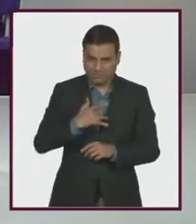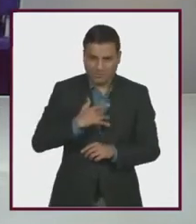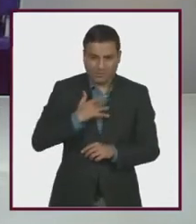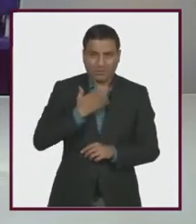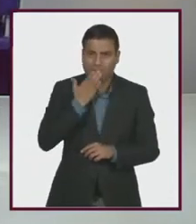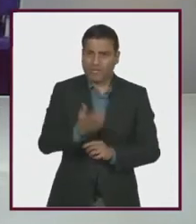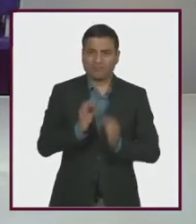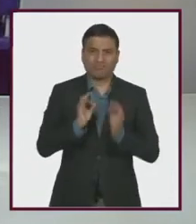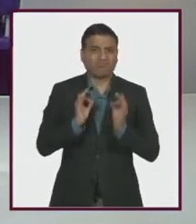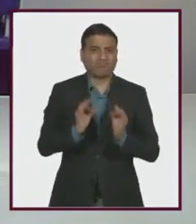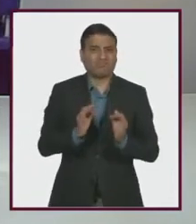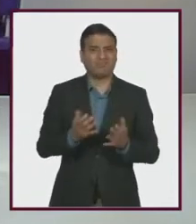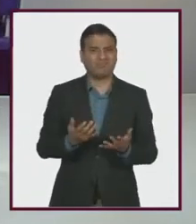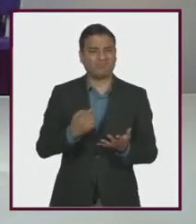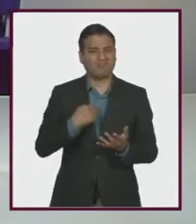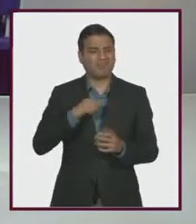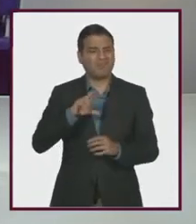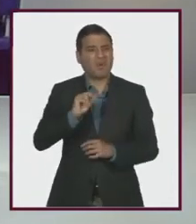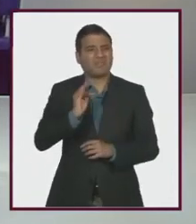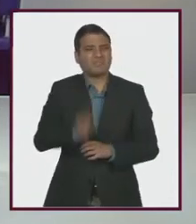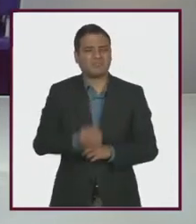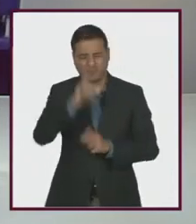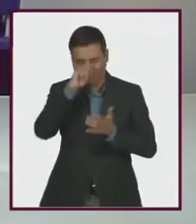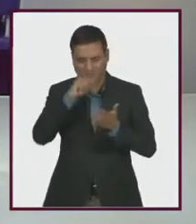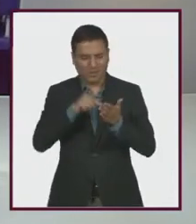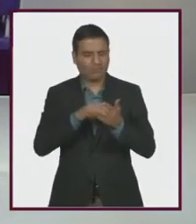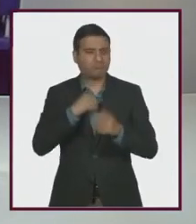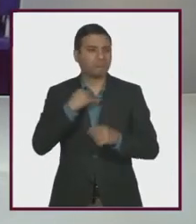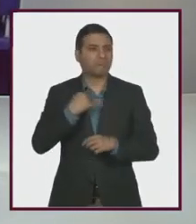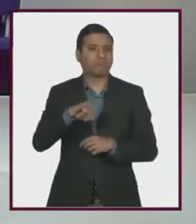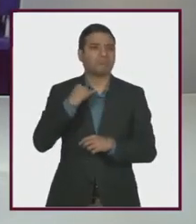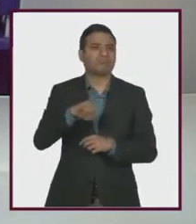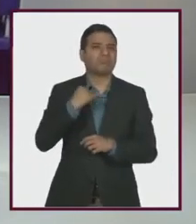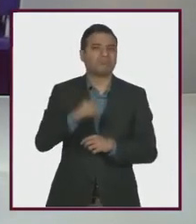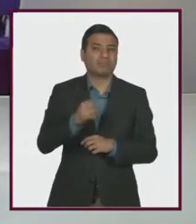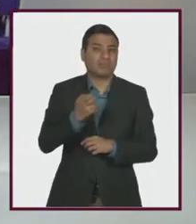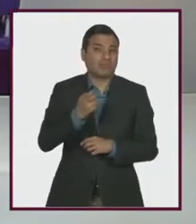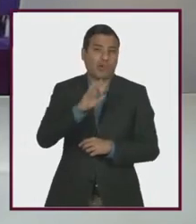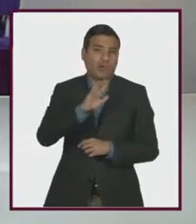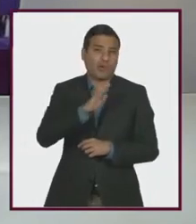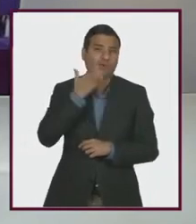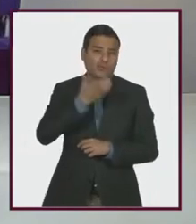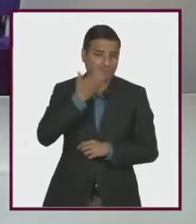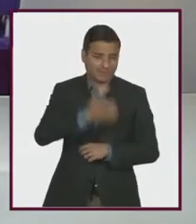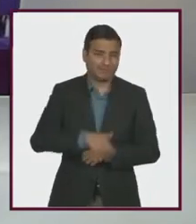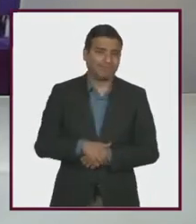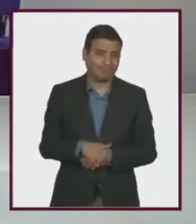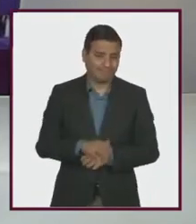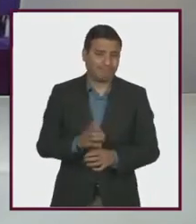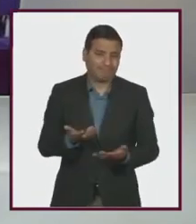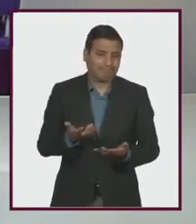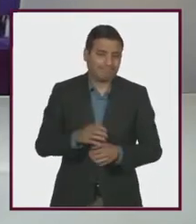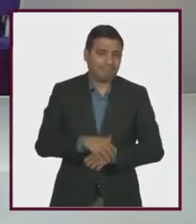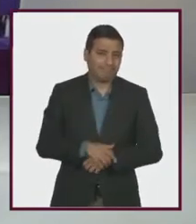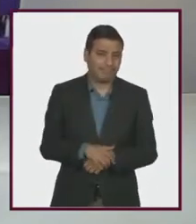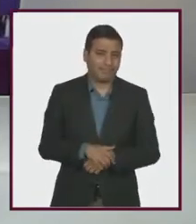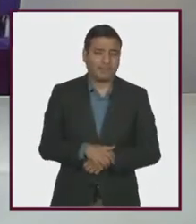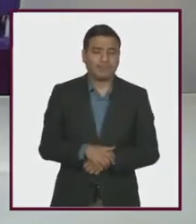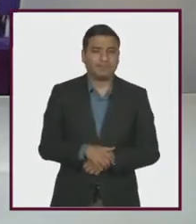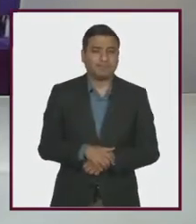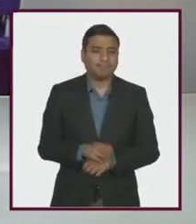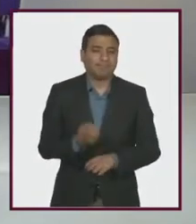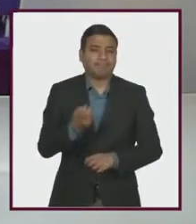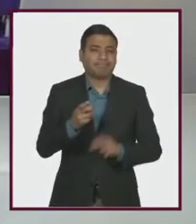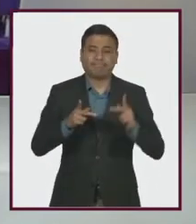una negativa o una negación. Exactamente, es parte de lo complejo que es tener también en algún tipo de situación.